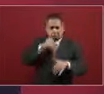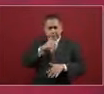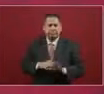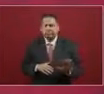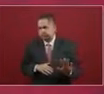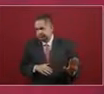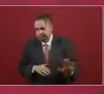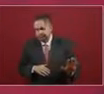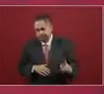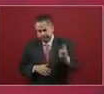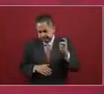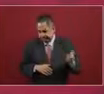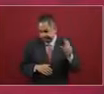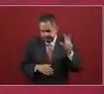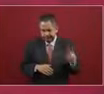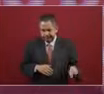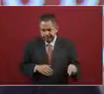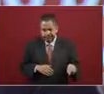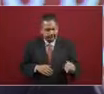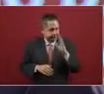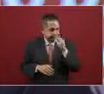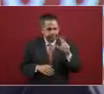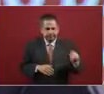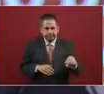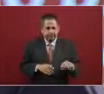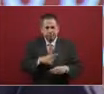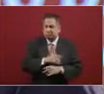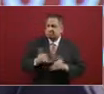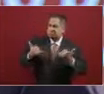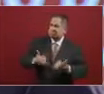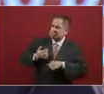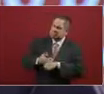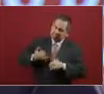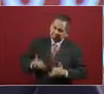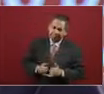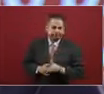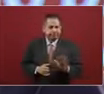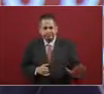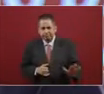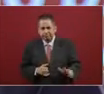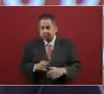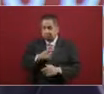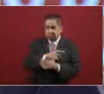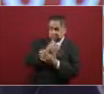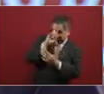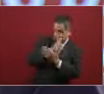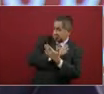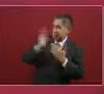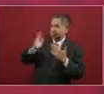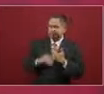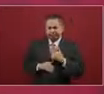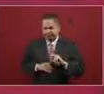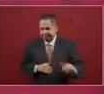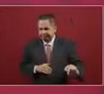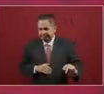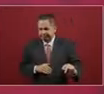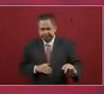para eso. No hay cabida para la intransigencia, para el extremismo.